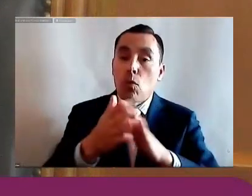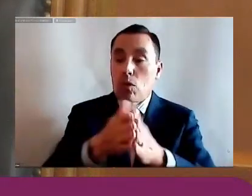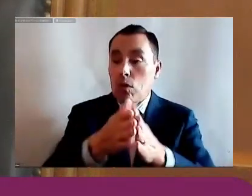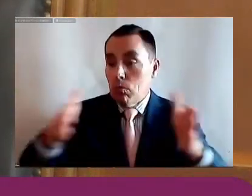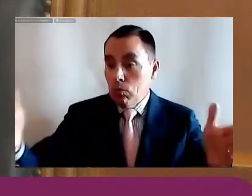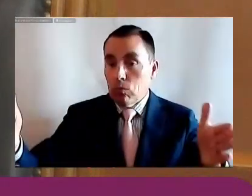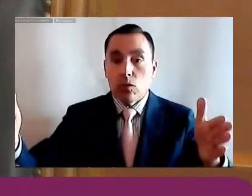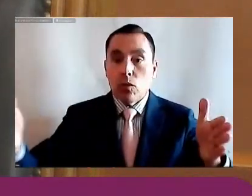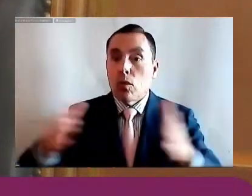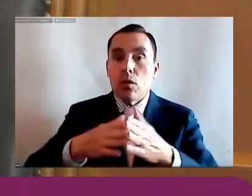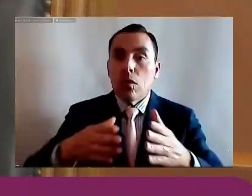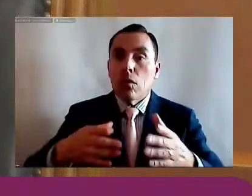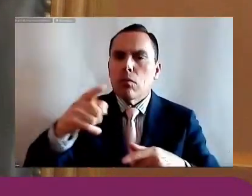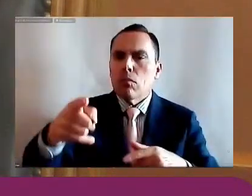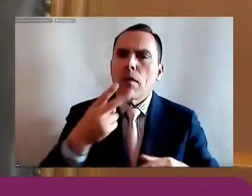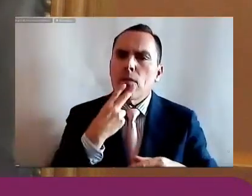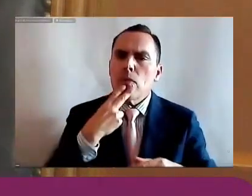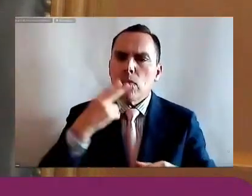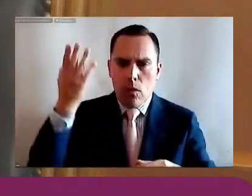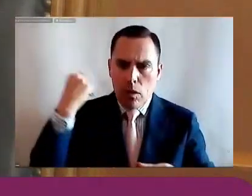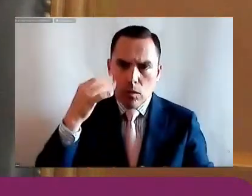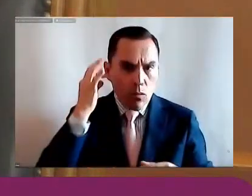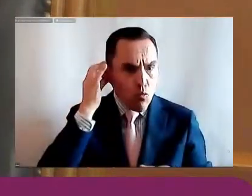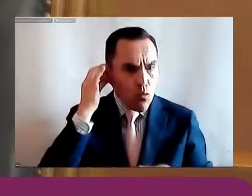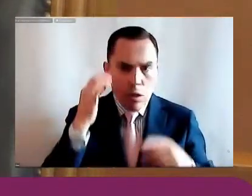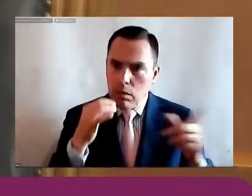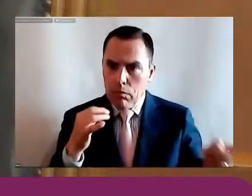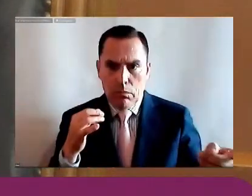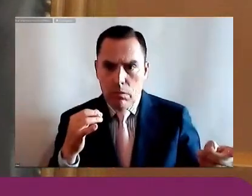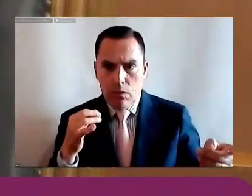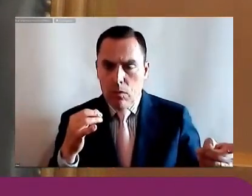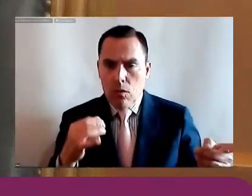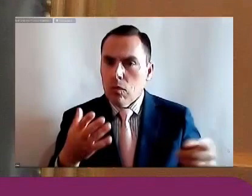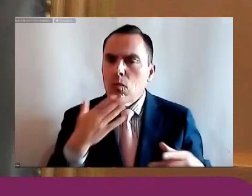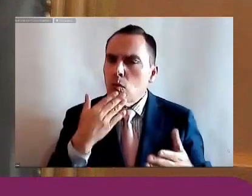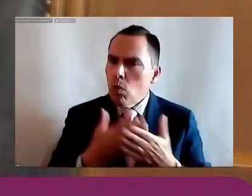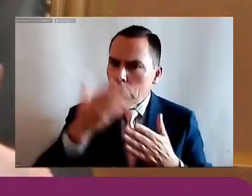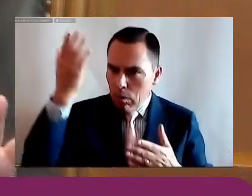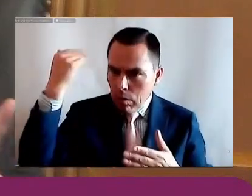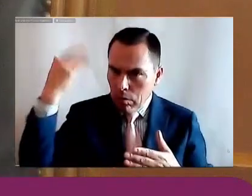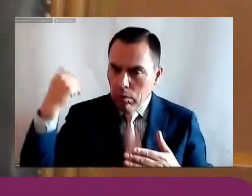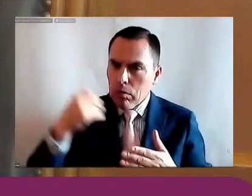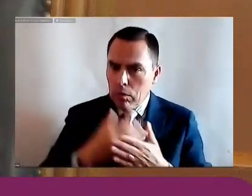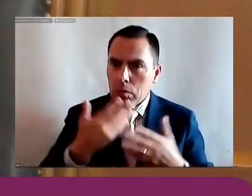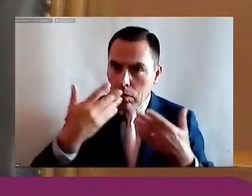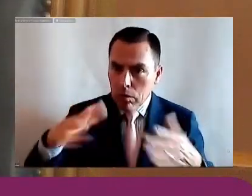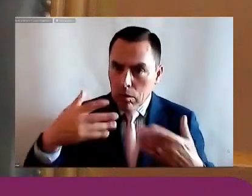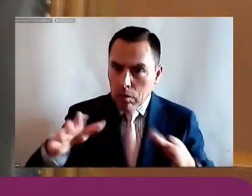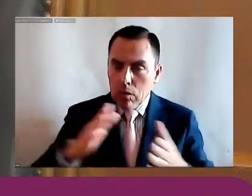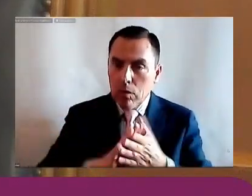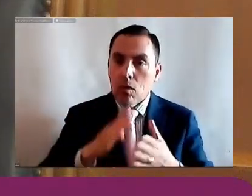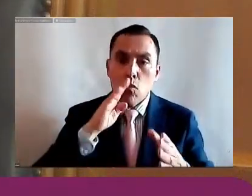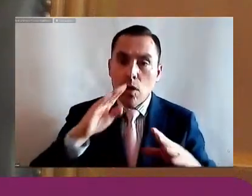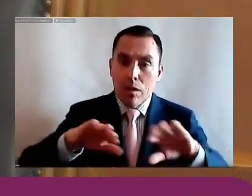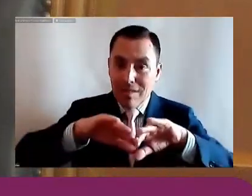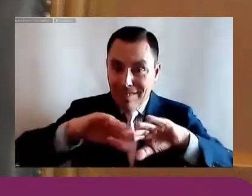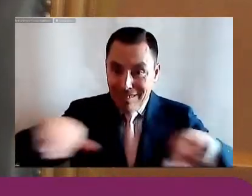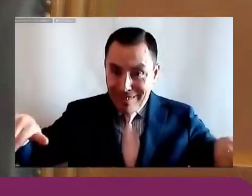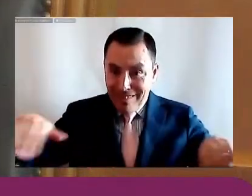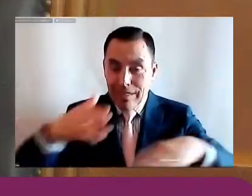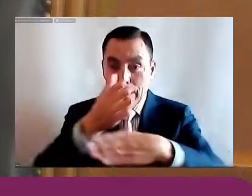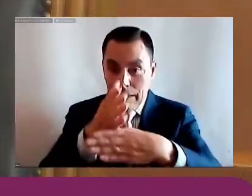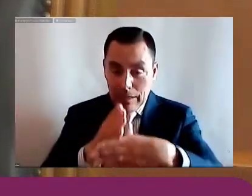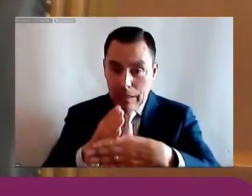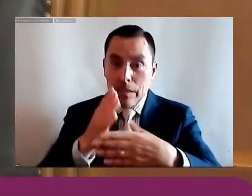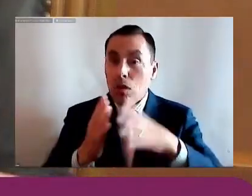nunca fueron vividos por las mujeres cuando salieron, incluso ya habiéndose producido esta división entre que mejor las mujeres a